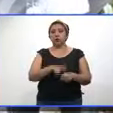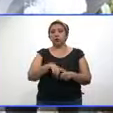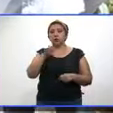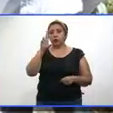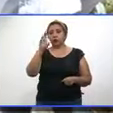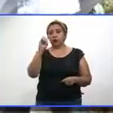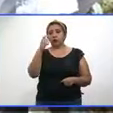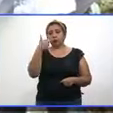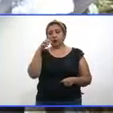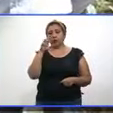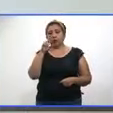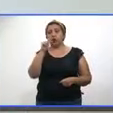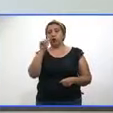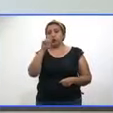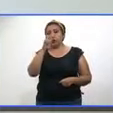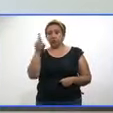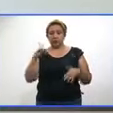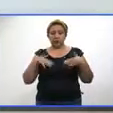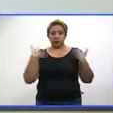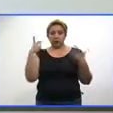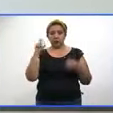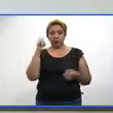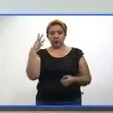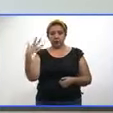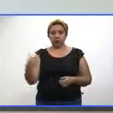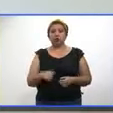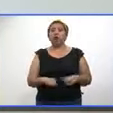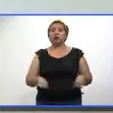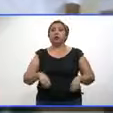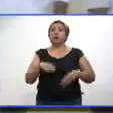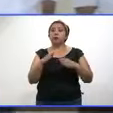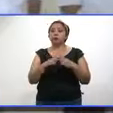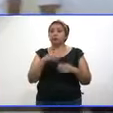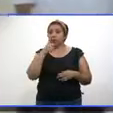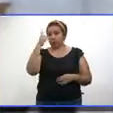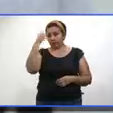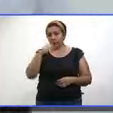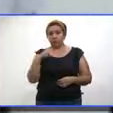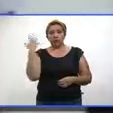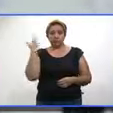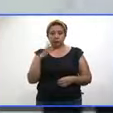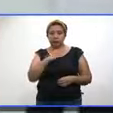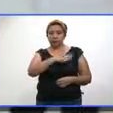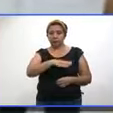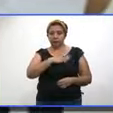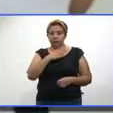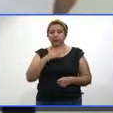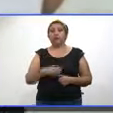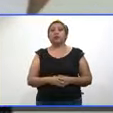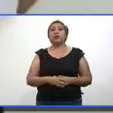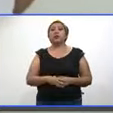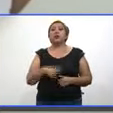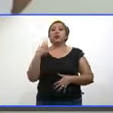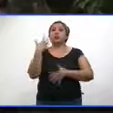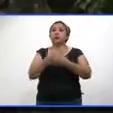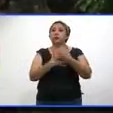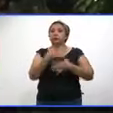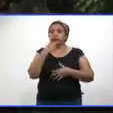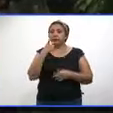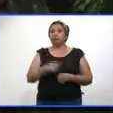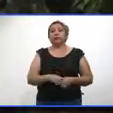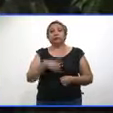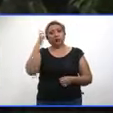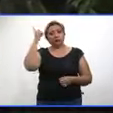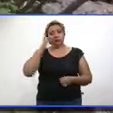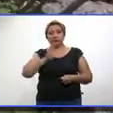Roger Torres Peniche, el gobernador entregó 25 acciones de vivienda que constan de 10 baños ecológicos con biodigestor y 15 cuartos